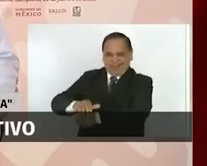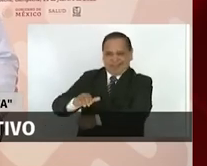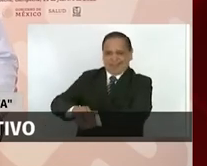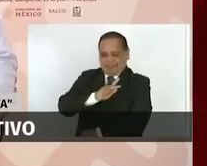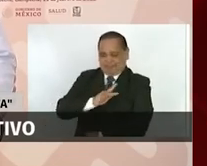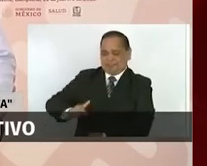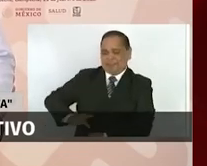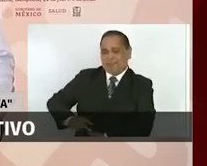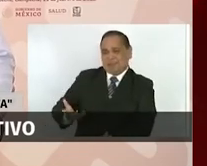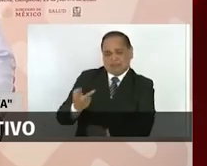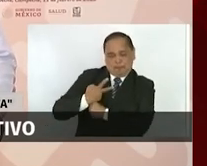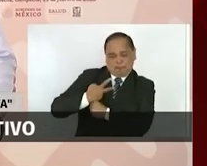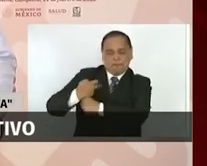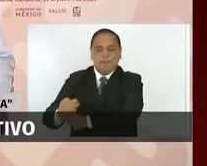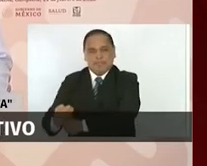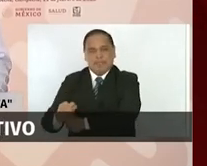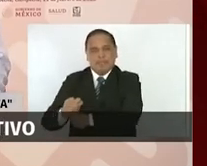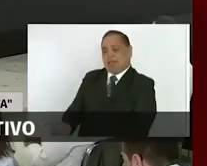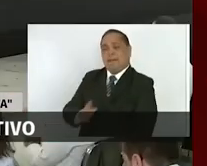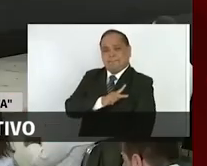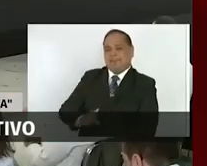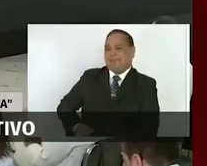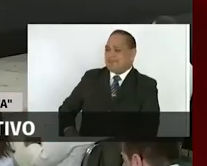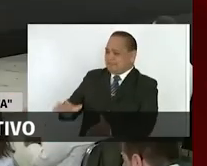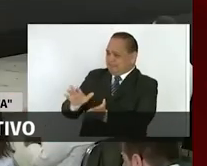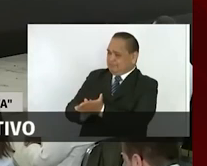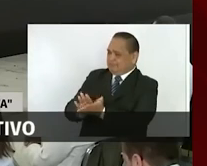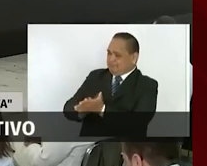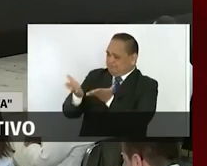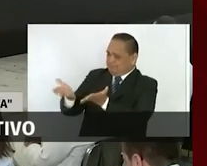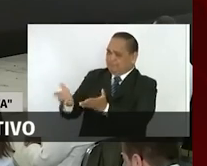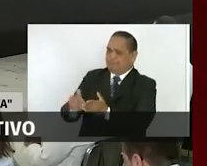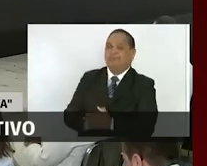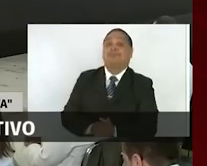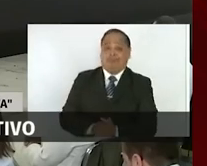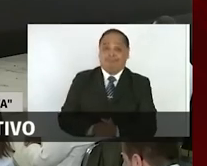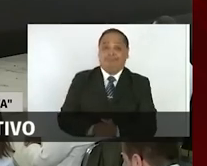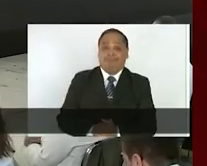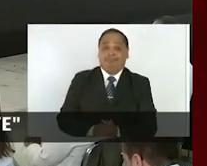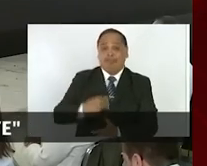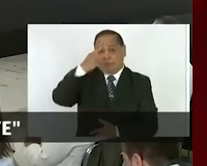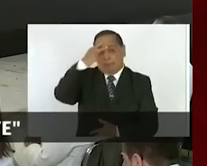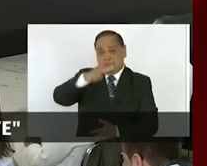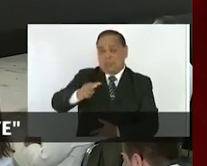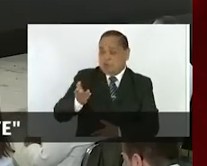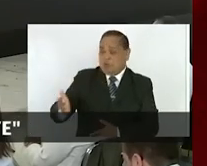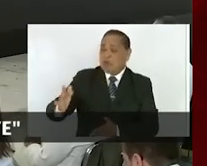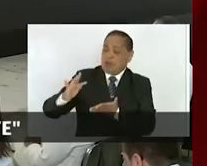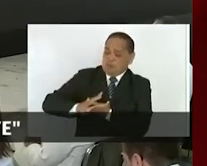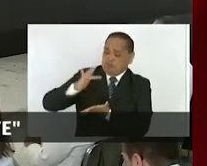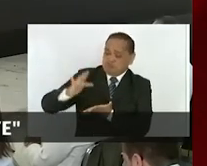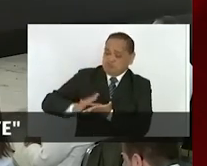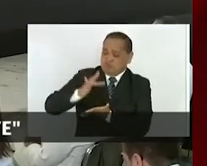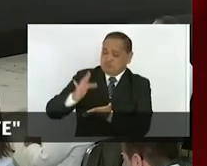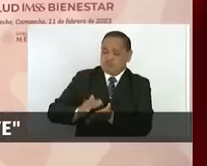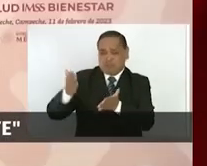unos años. Pero para hacer un primer análisis, sí que en política, no en historia,